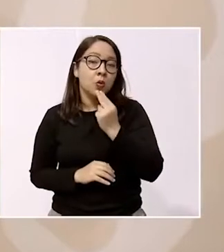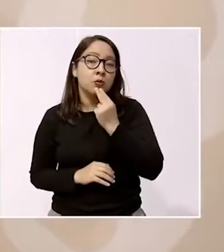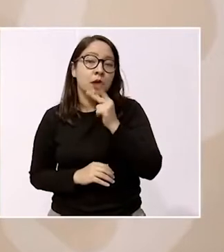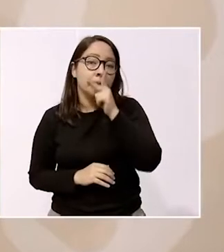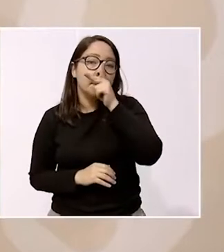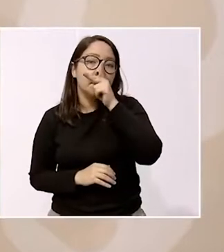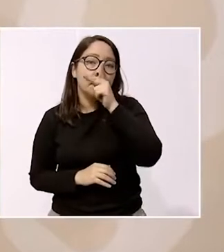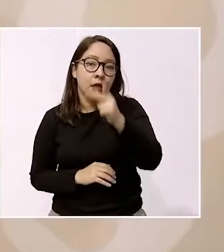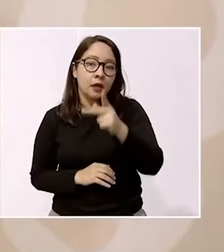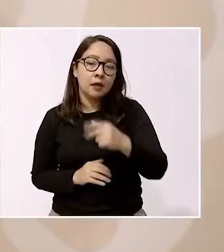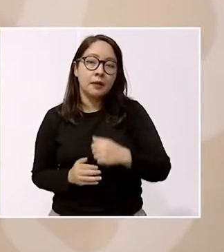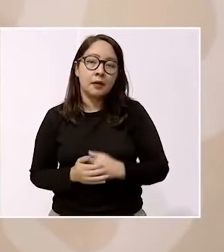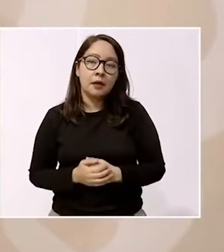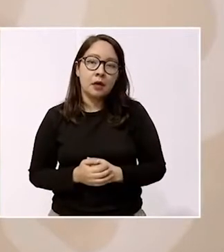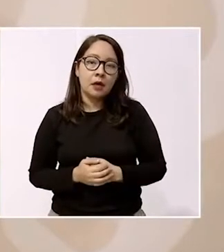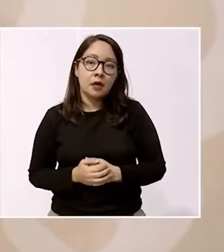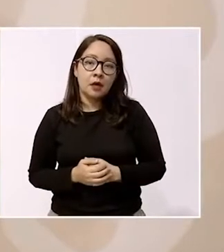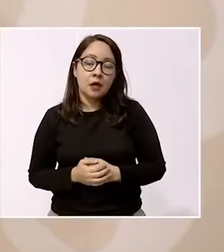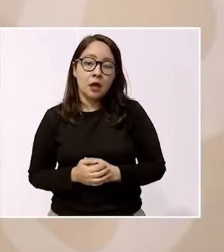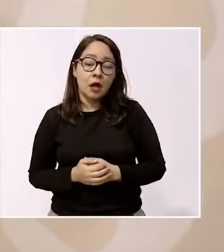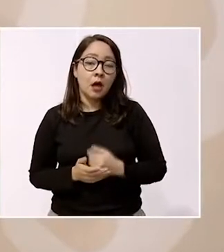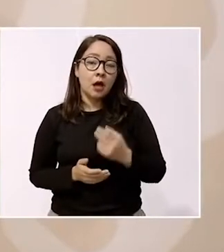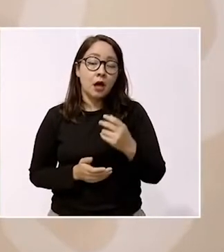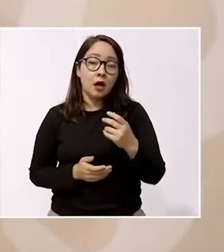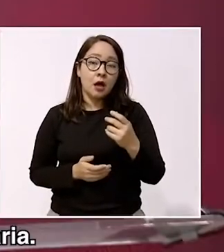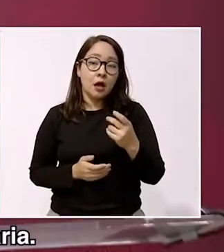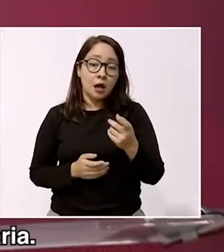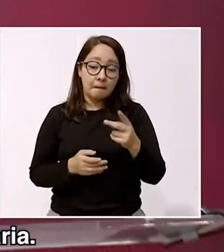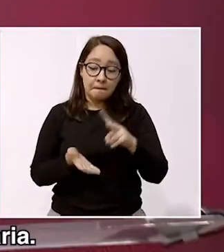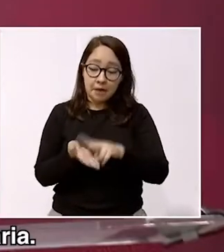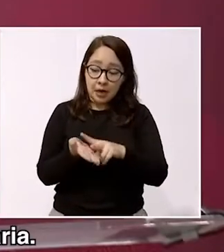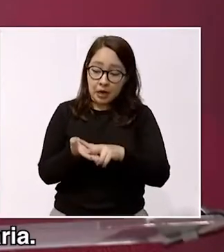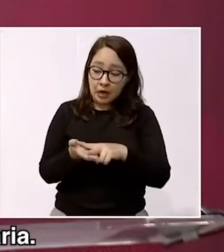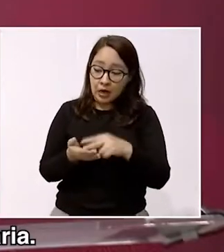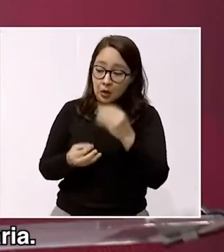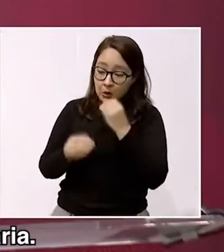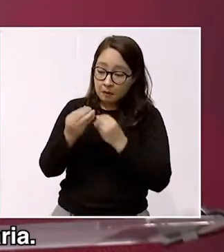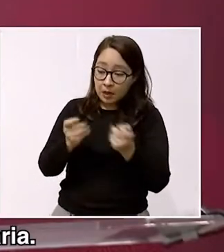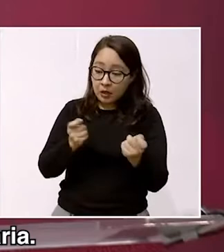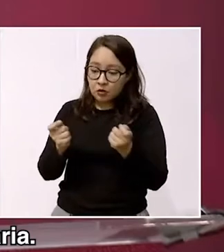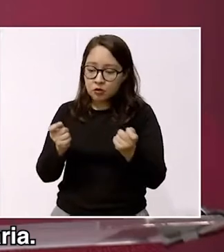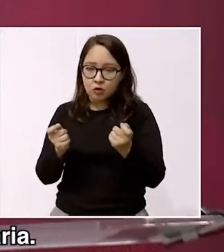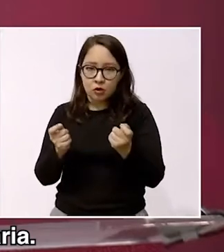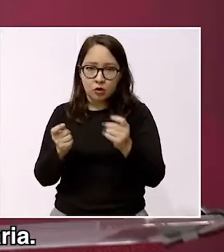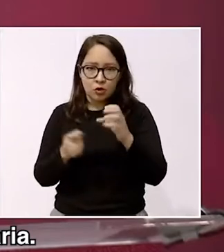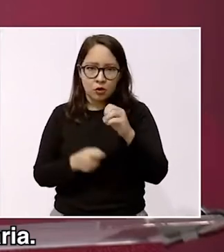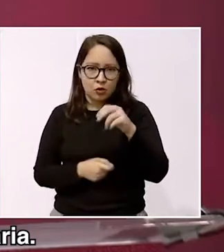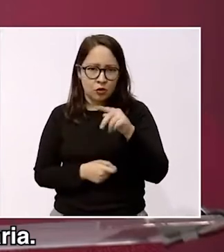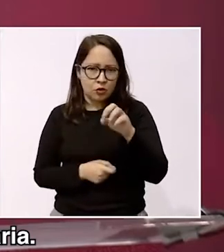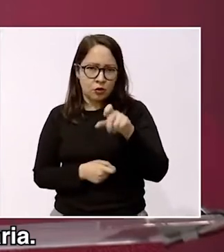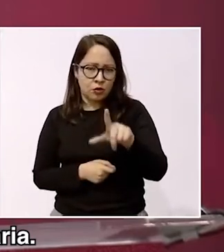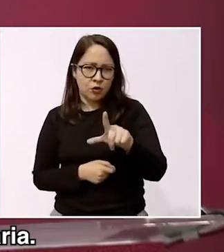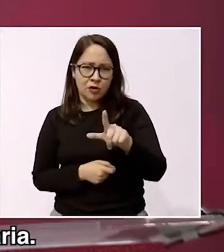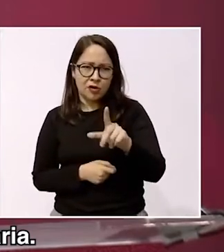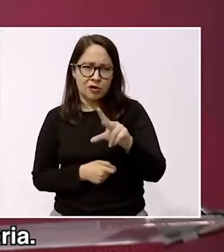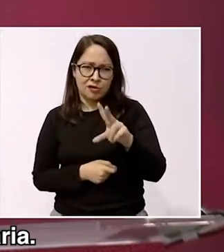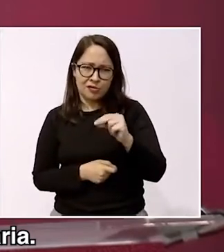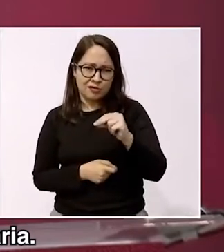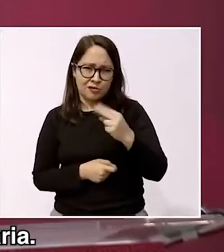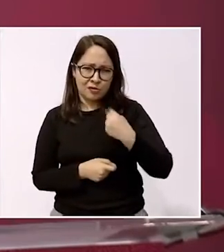término de control de precios, no, porque lo logramos de manera